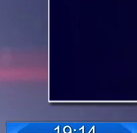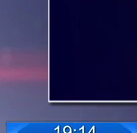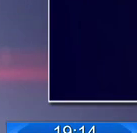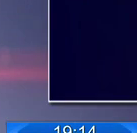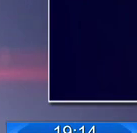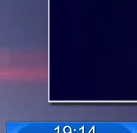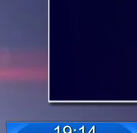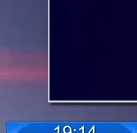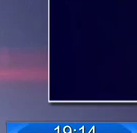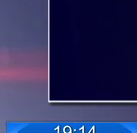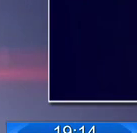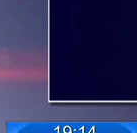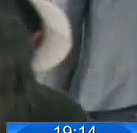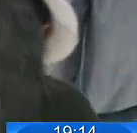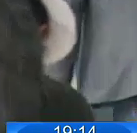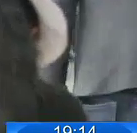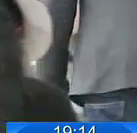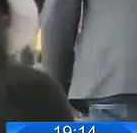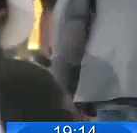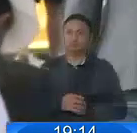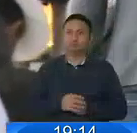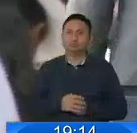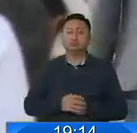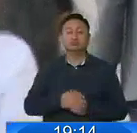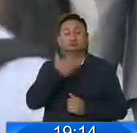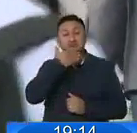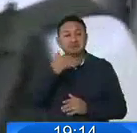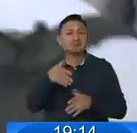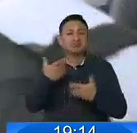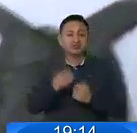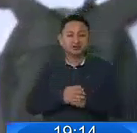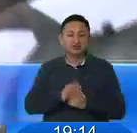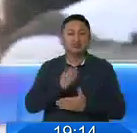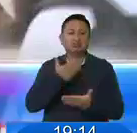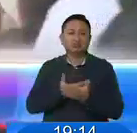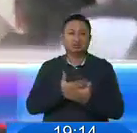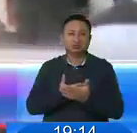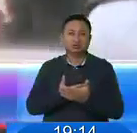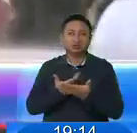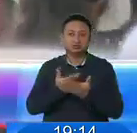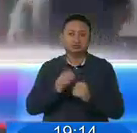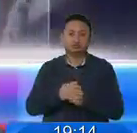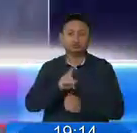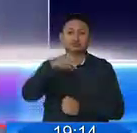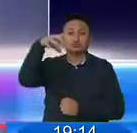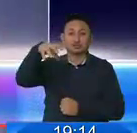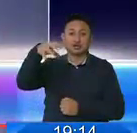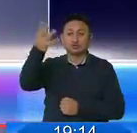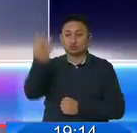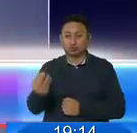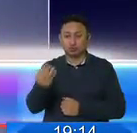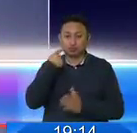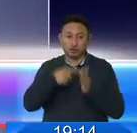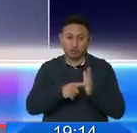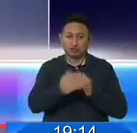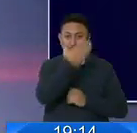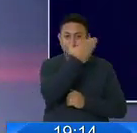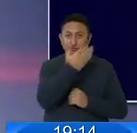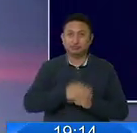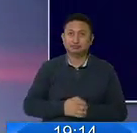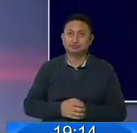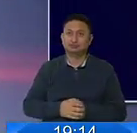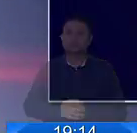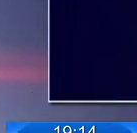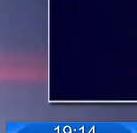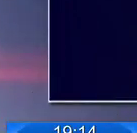prefiere no opinar mejor aceptación se puede apreciar con la propuesta de disminuir el estado un 61.5 por ciento